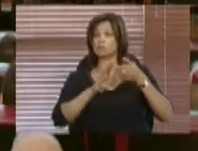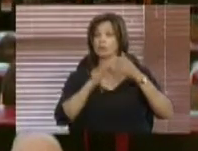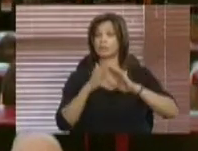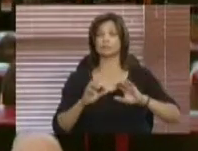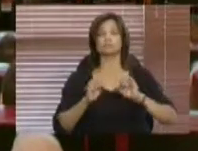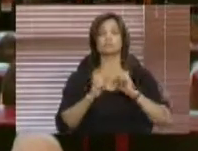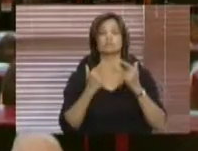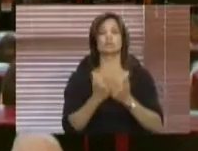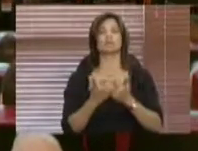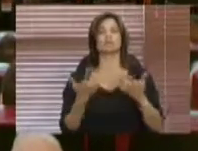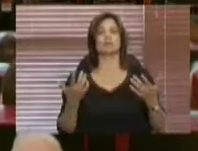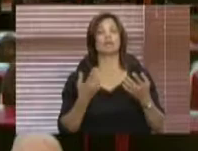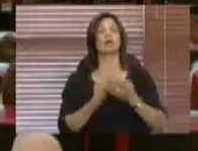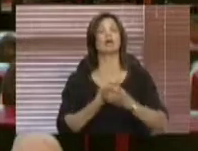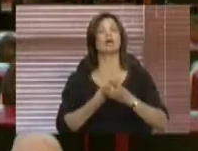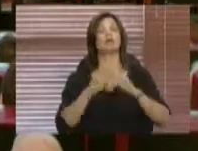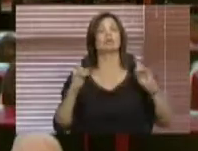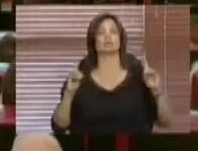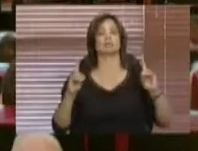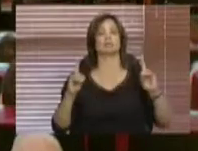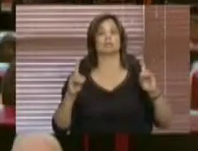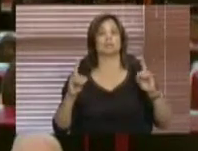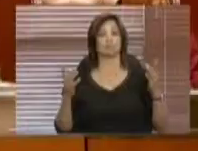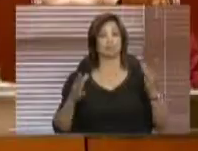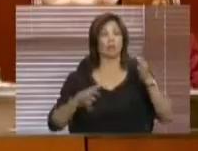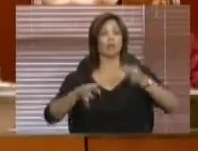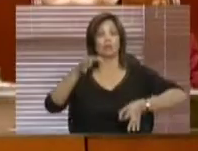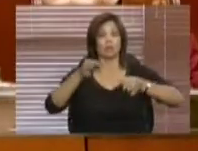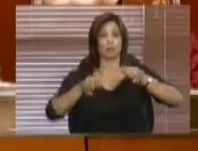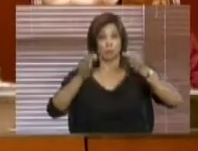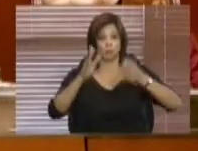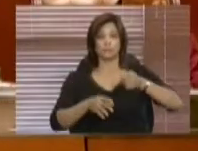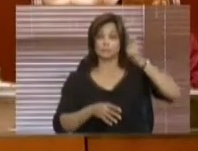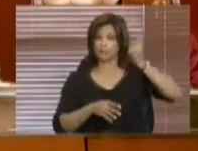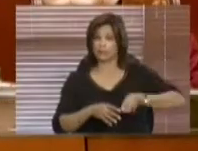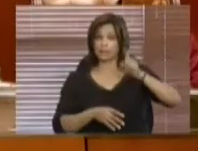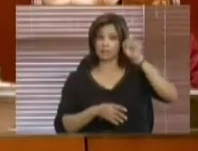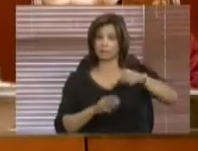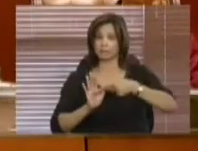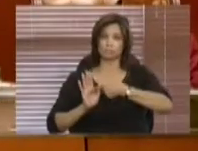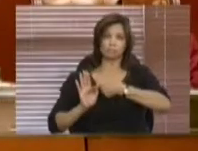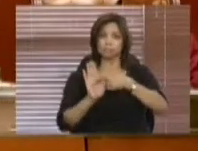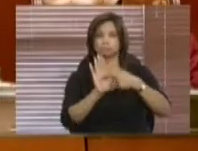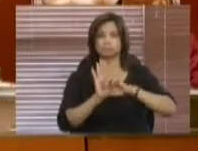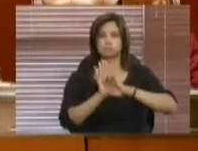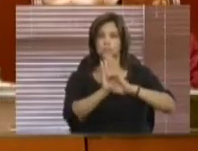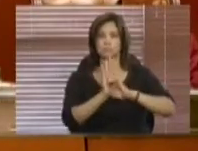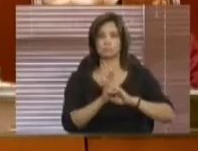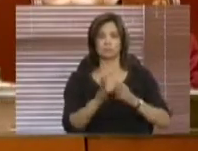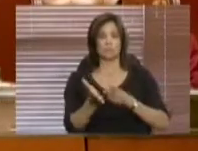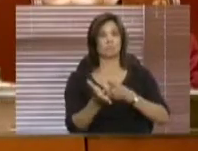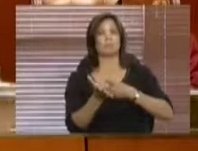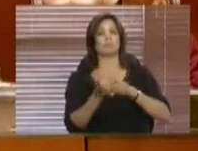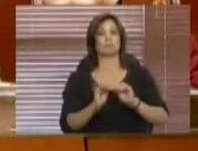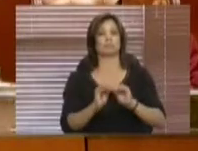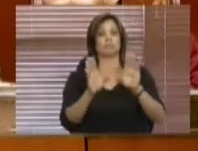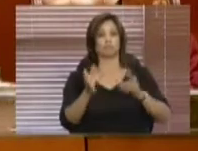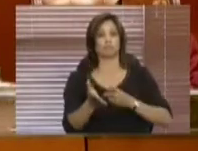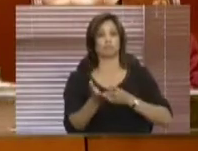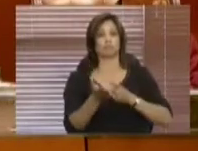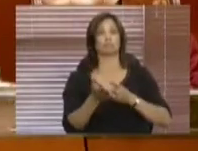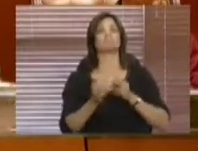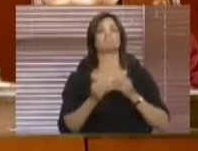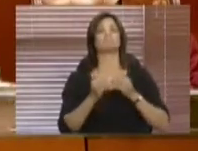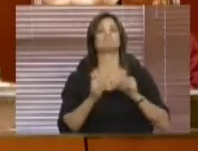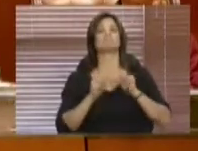social y la democracia. Y los jueces tenemos que dar ejemplo de probidad y de honradez permanente.